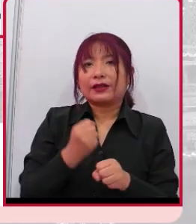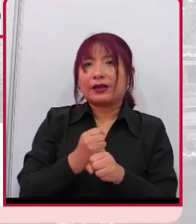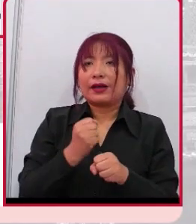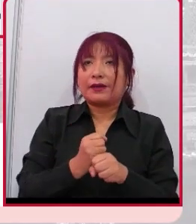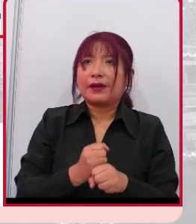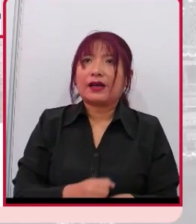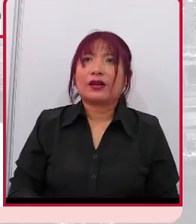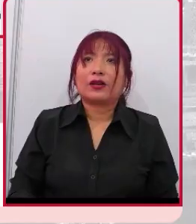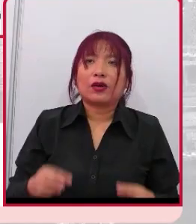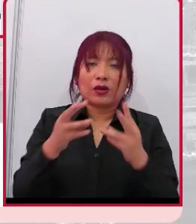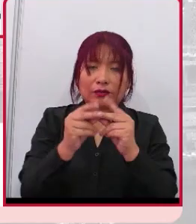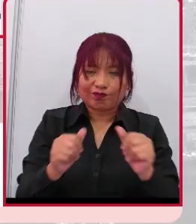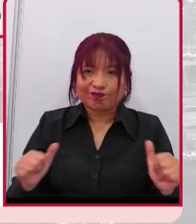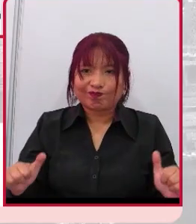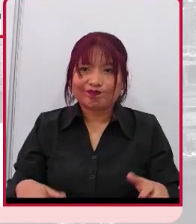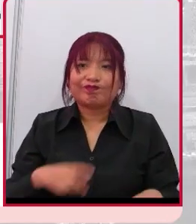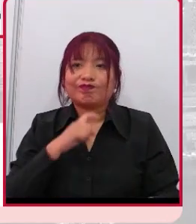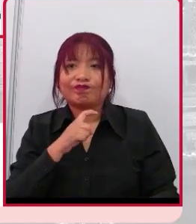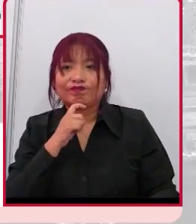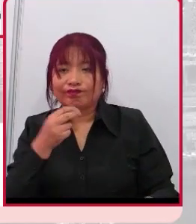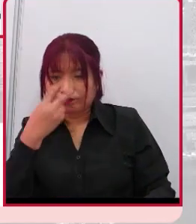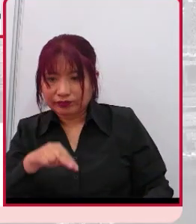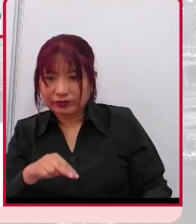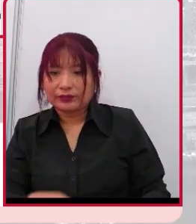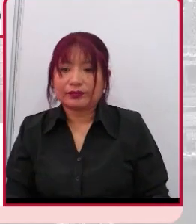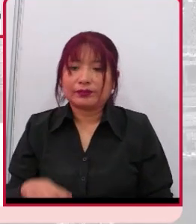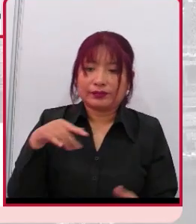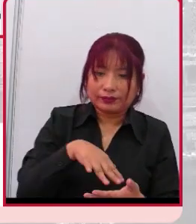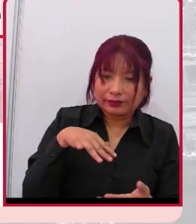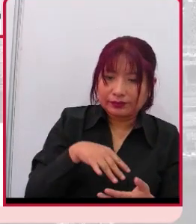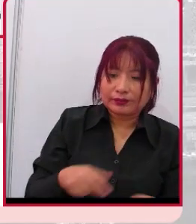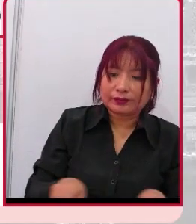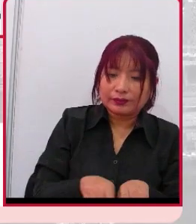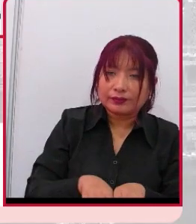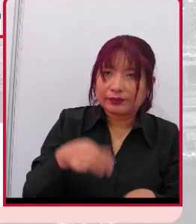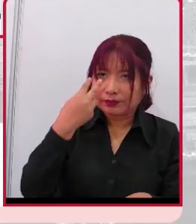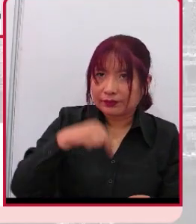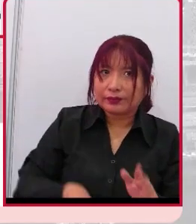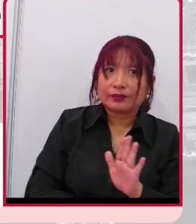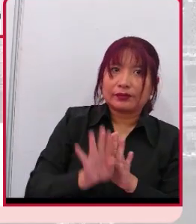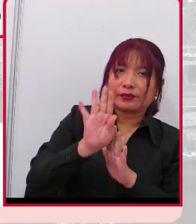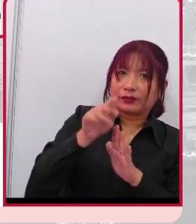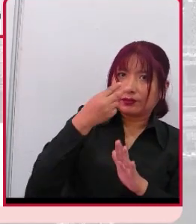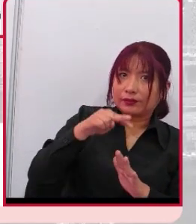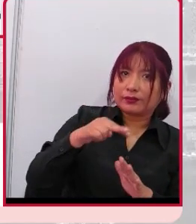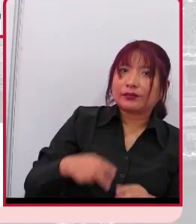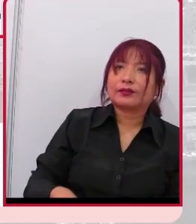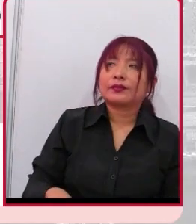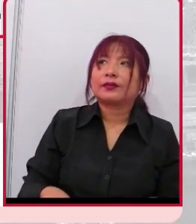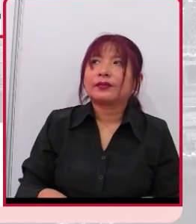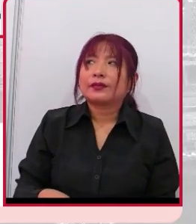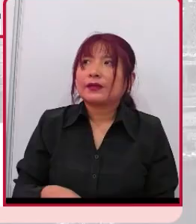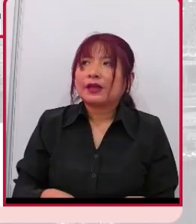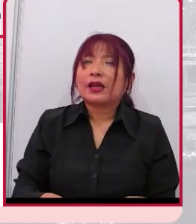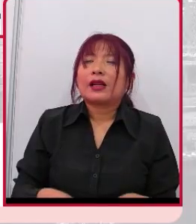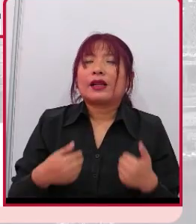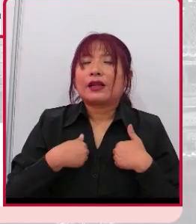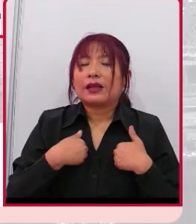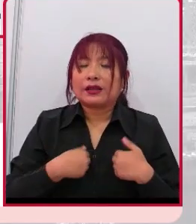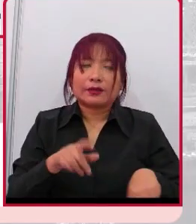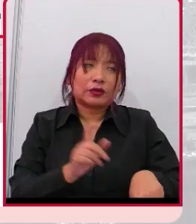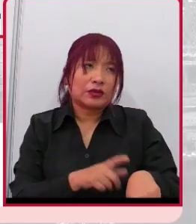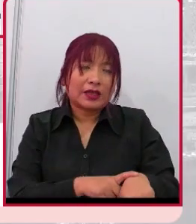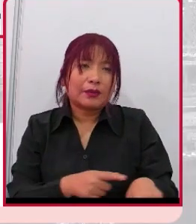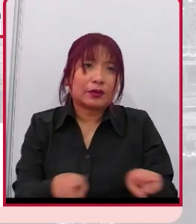Esta fusión fue desarrollada con una metodología de proyectos, la denominada ruta crítica, pues existían tiempos